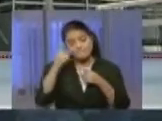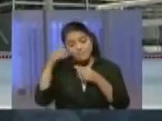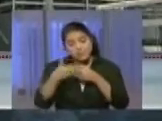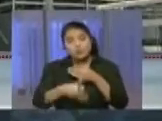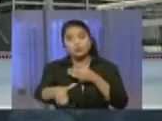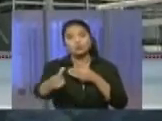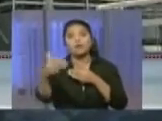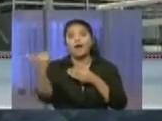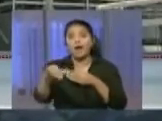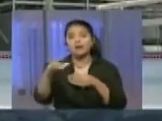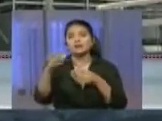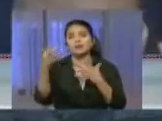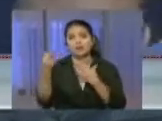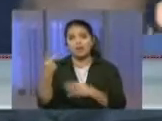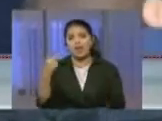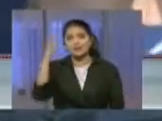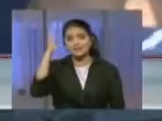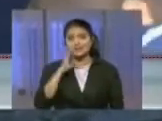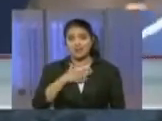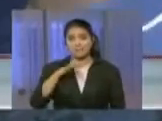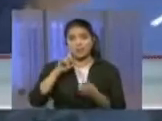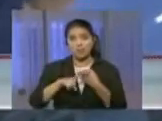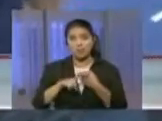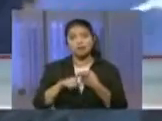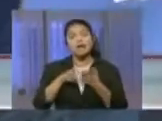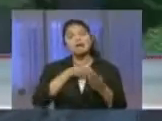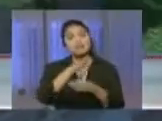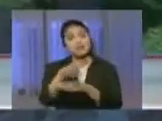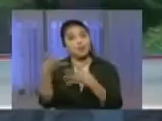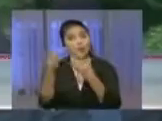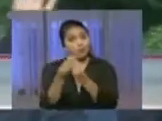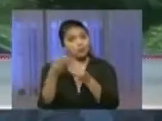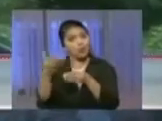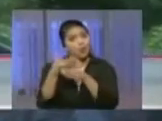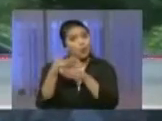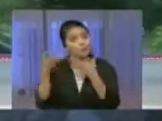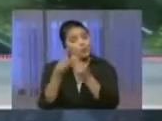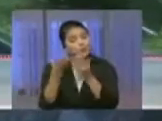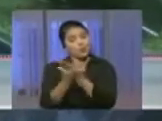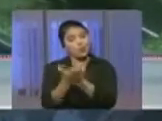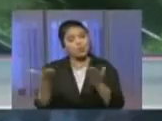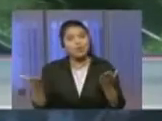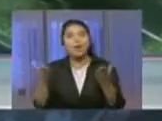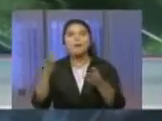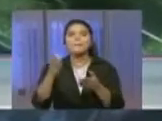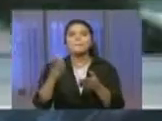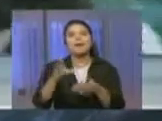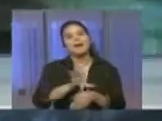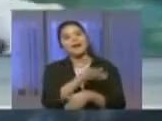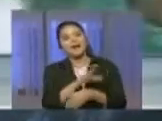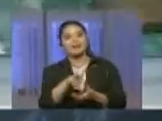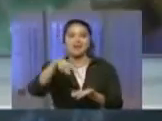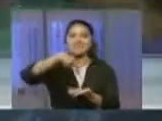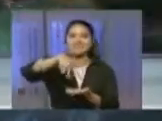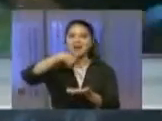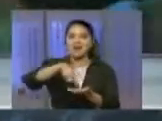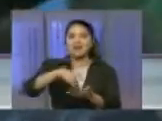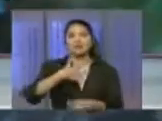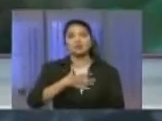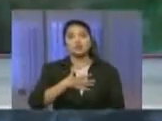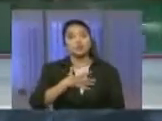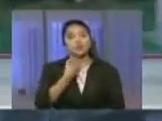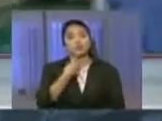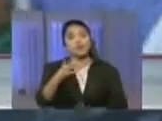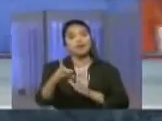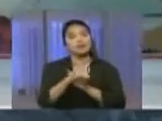pautado sil y yo participar en algunos eventos de ustedes Buen para cantar bailar yo decret